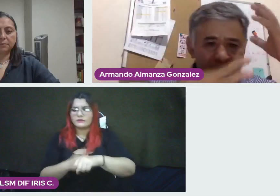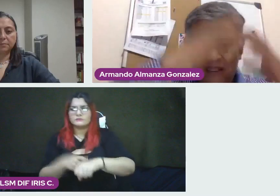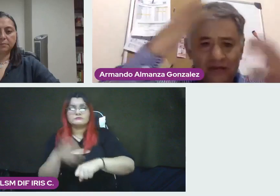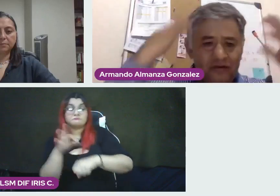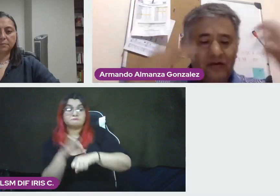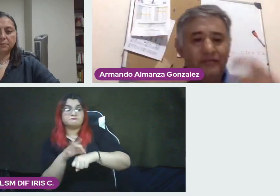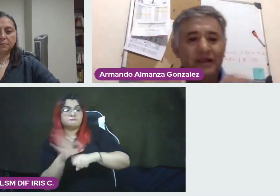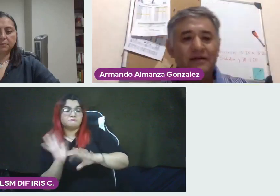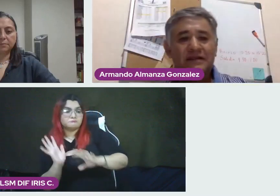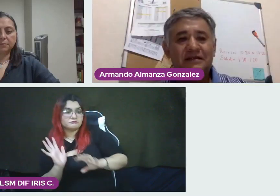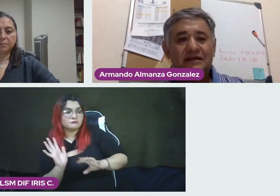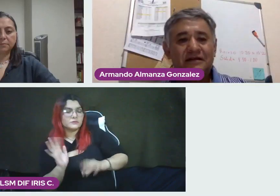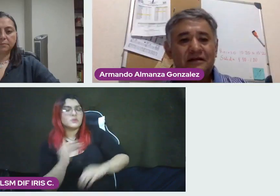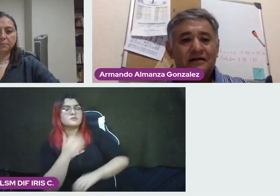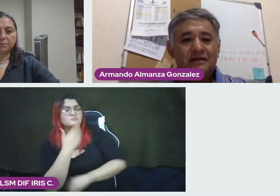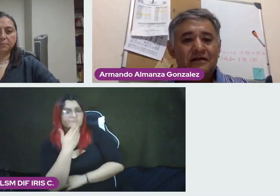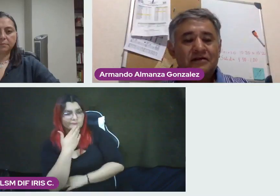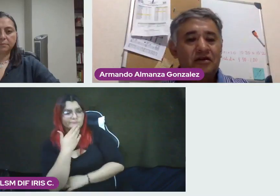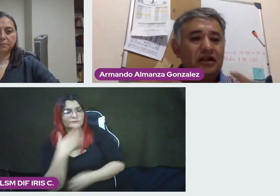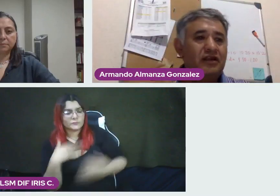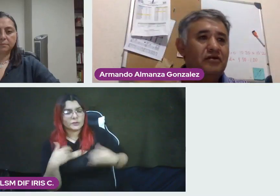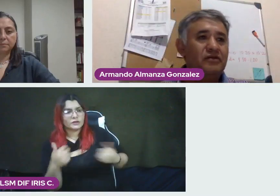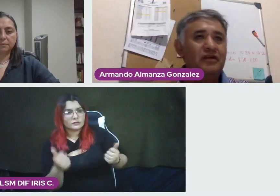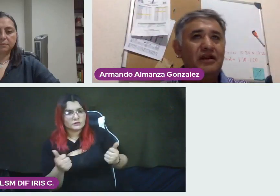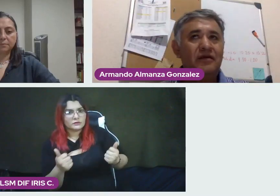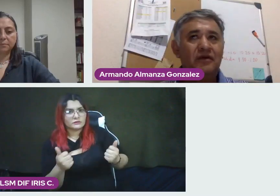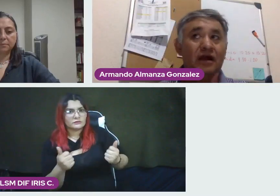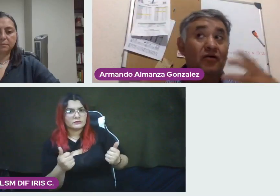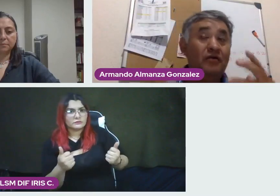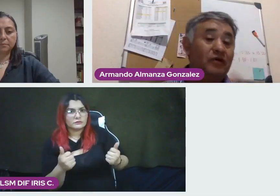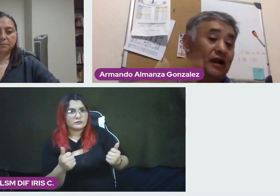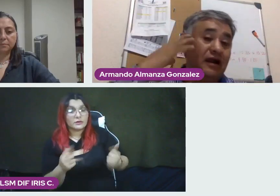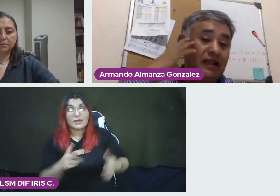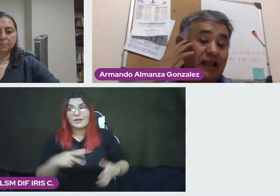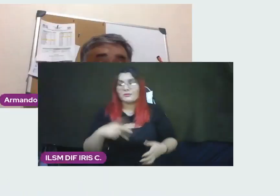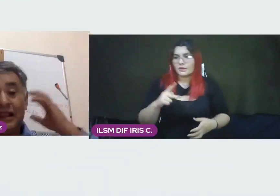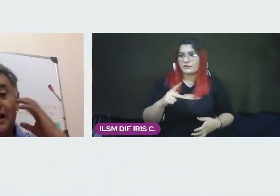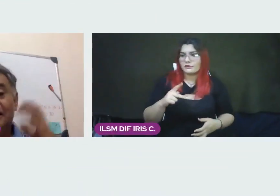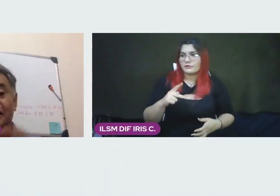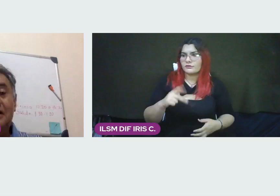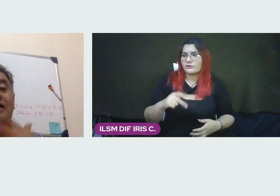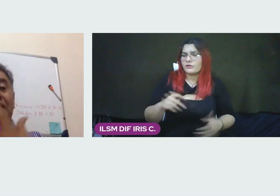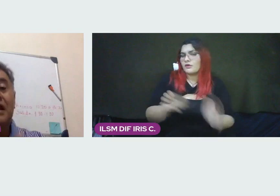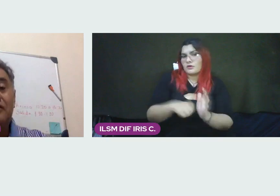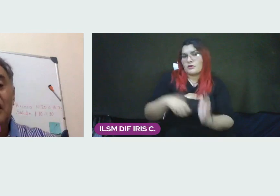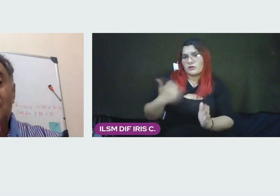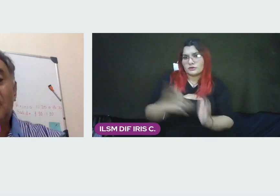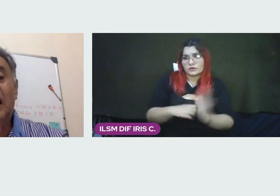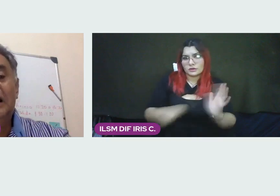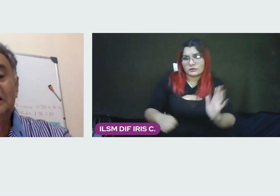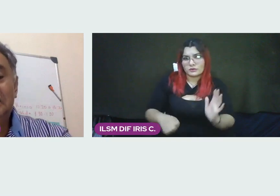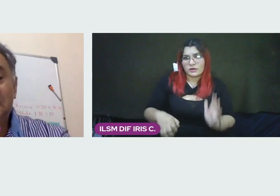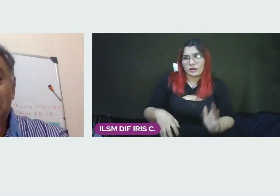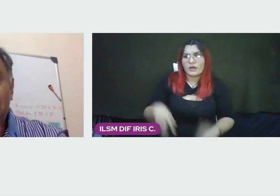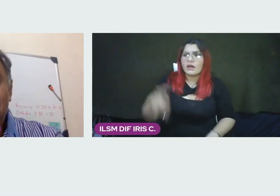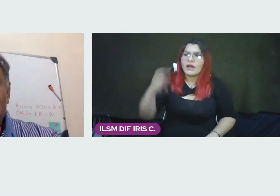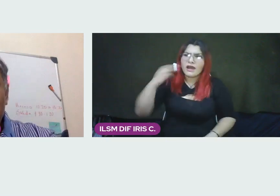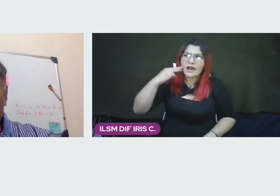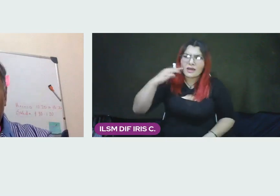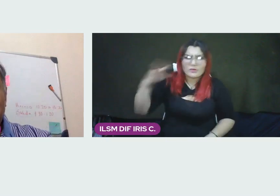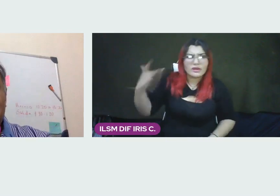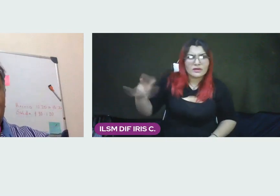está sucediendo en mi cabeza. Si yo le digo, me duele la muela, ¿cuál muela? Aquí, allá, y hay una